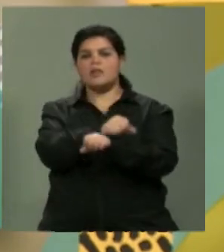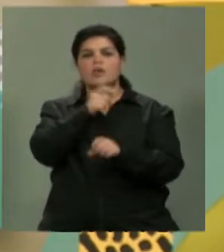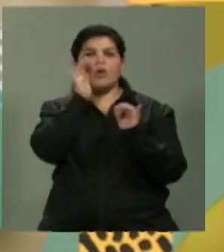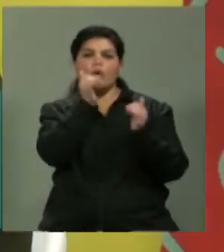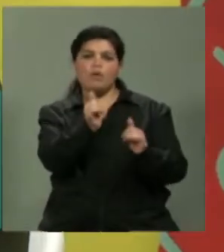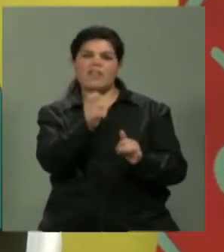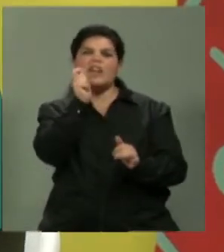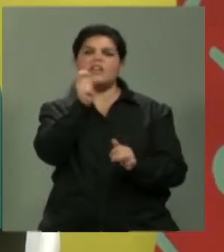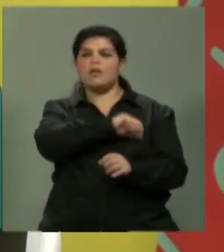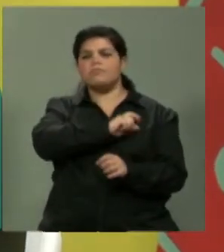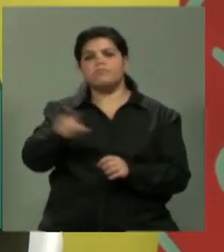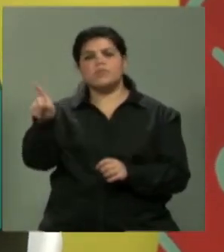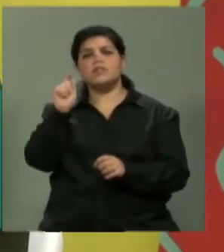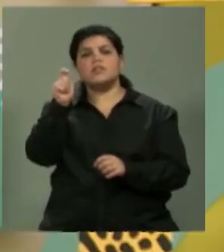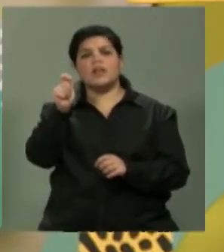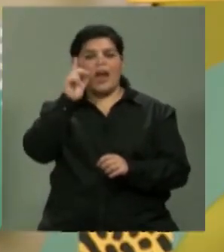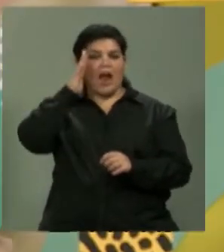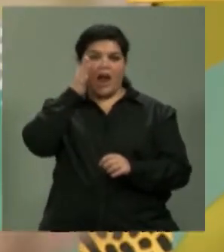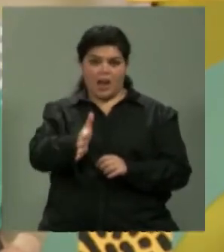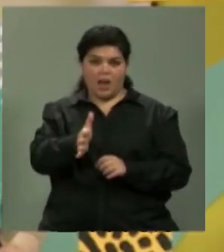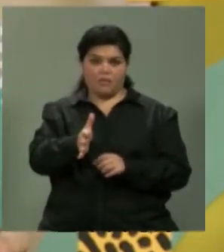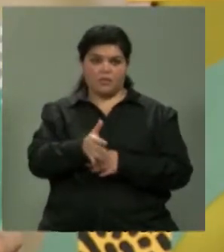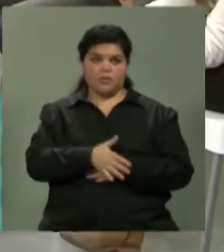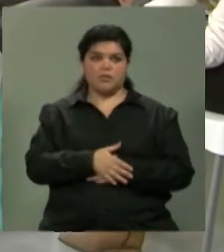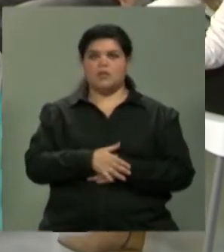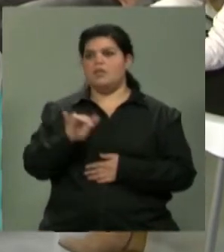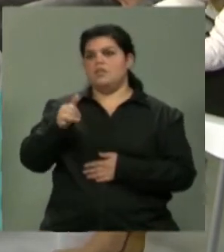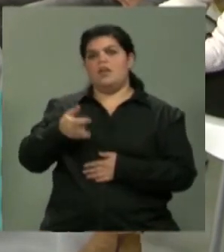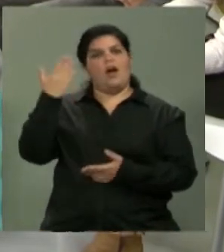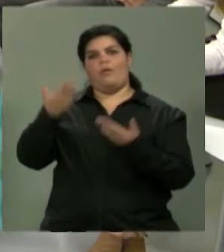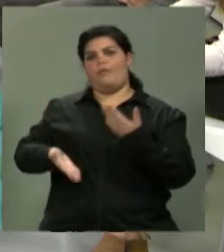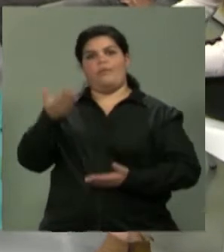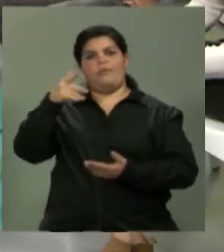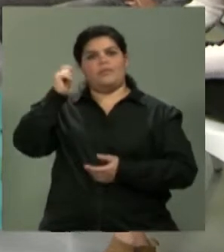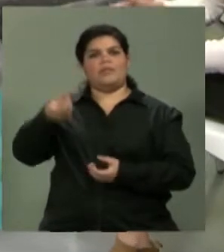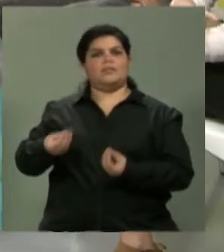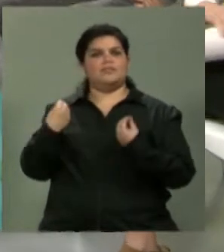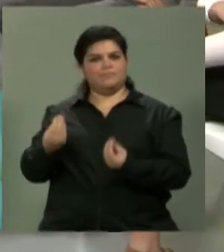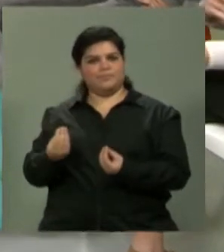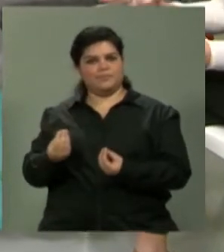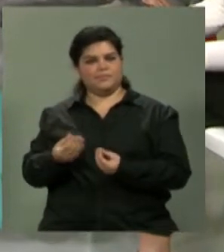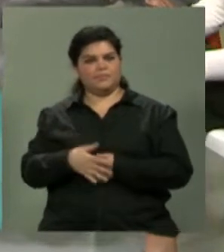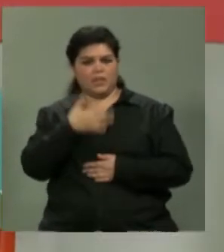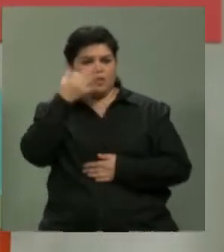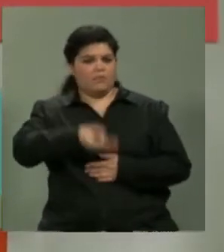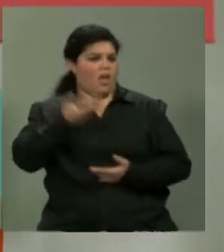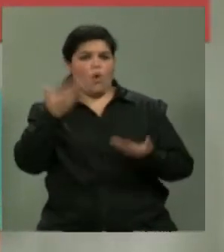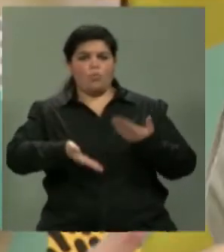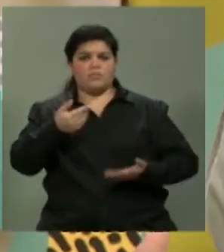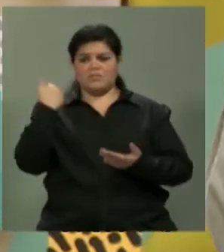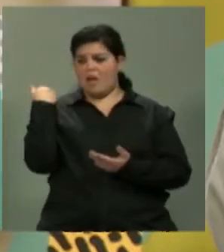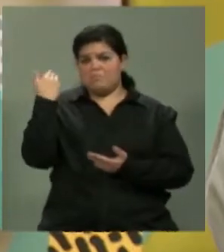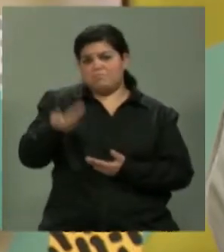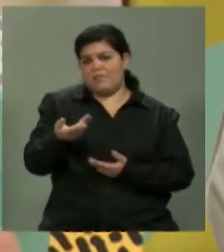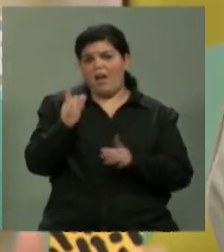meter presos a aquellos que cometen delitos gravísimos. Porque la justicia como es es el tan justa, homicidio. no es tan justa, claro. Evidentemente la justicia no es justa, no viene de ahora, sino de hace mucho